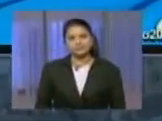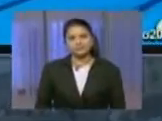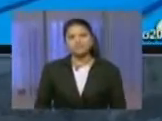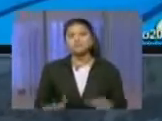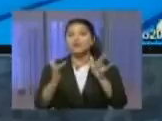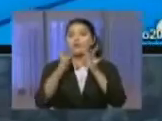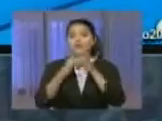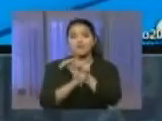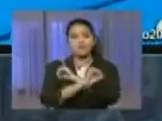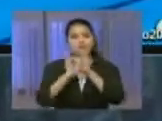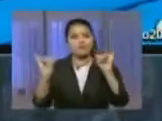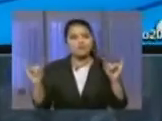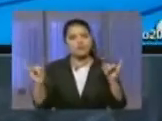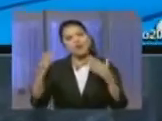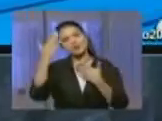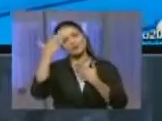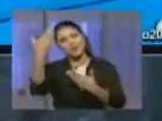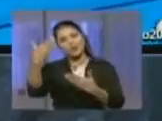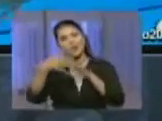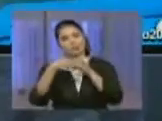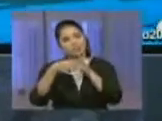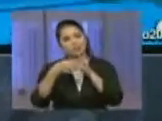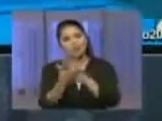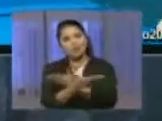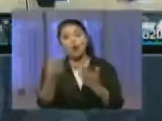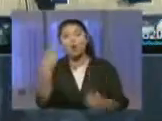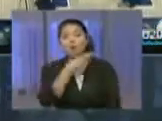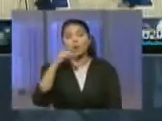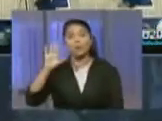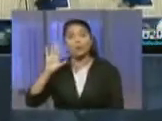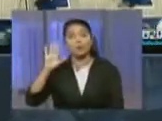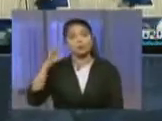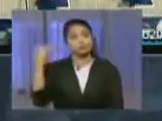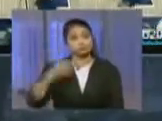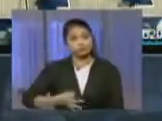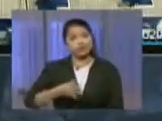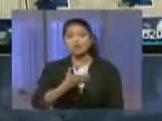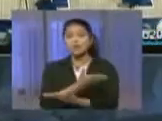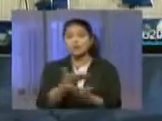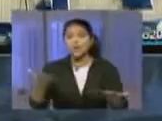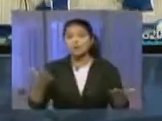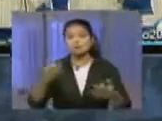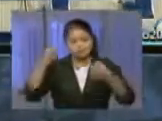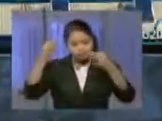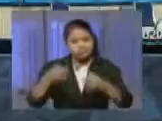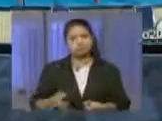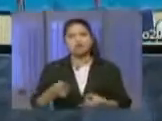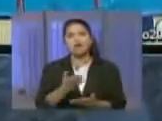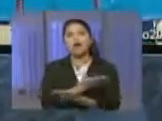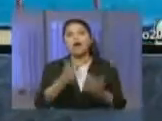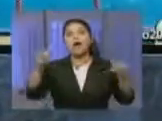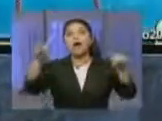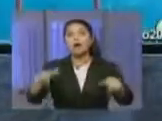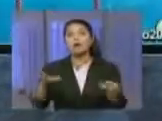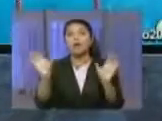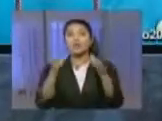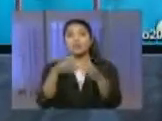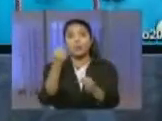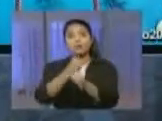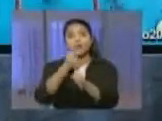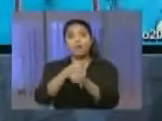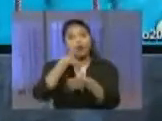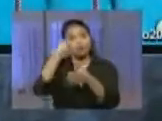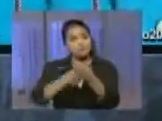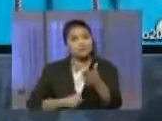pase con nuestro saludo solidario nuestro compromiso y tenga usted plena convicción que aquí está la clase Obrera rodilla en